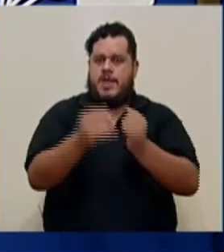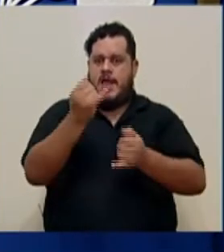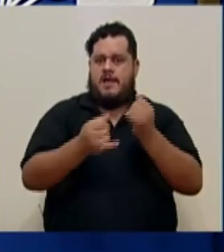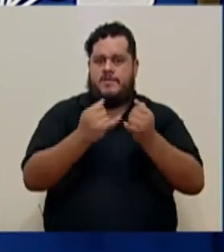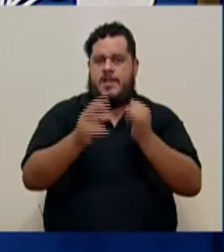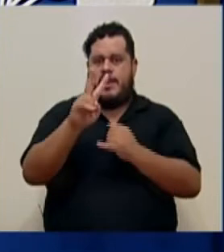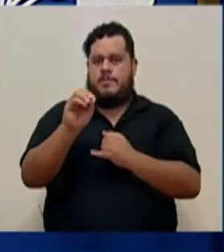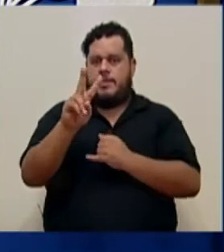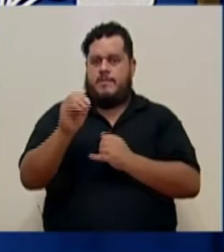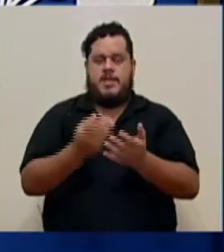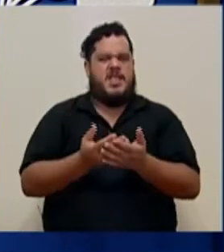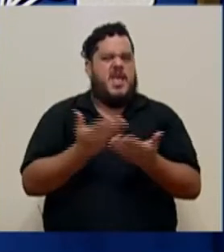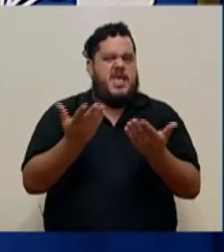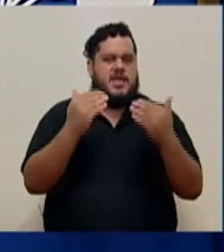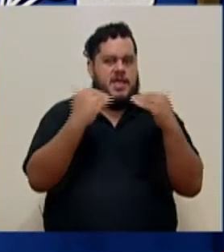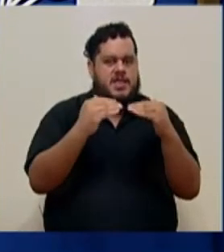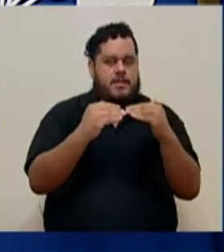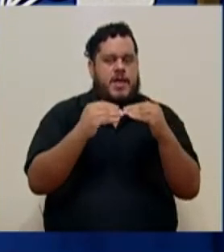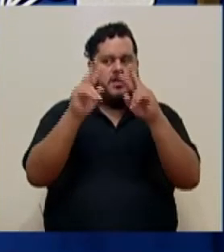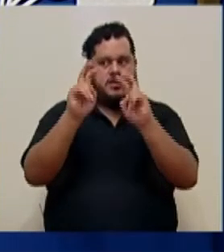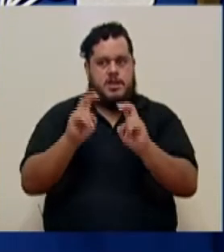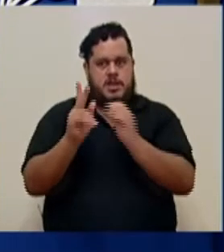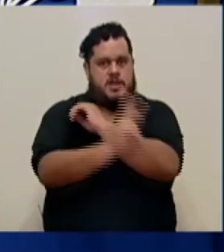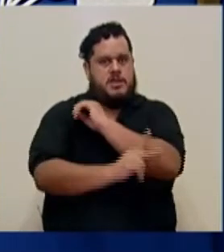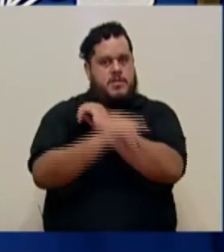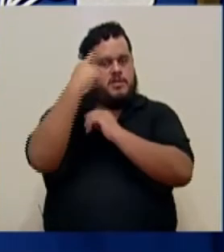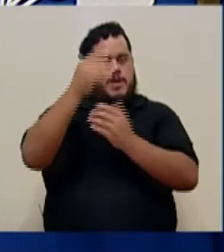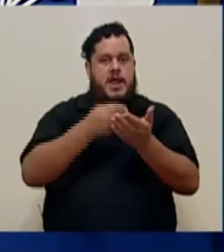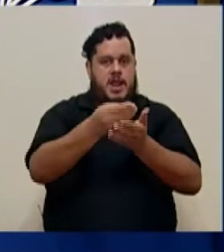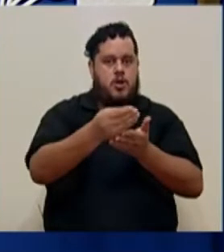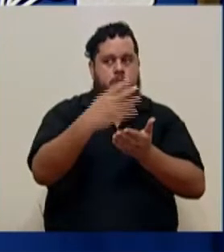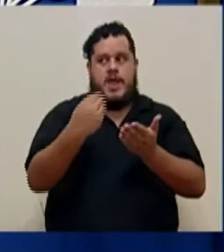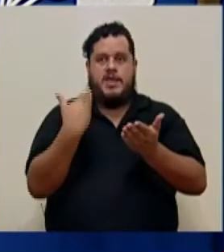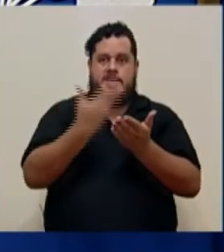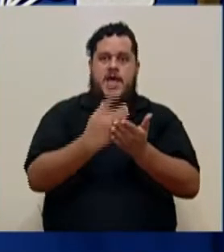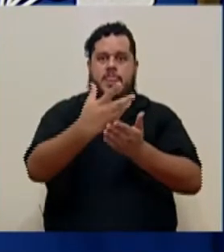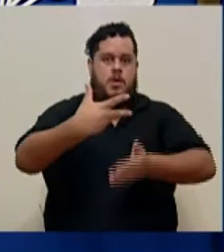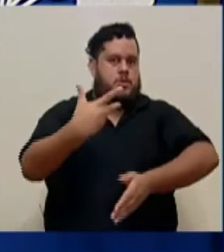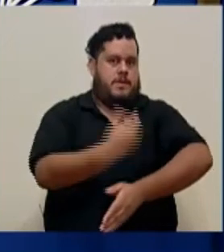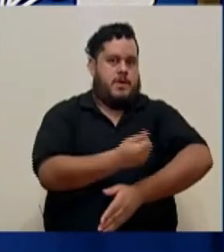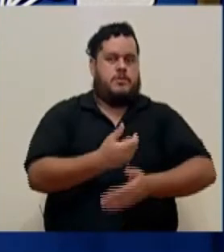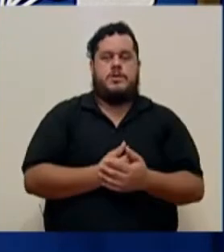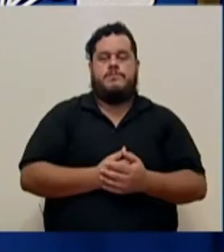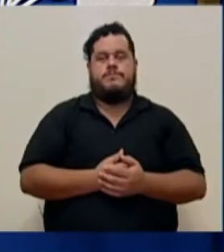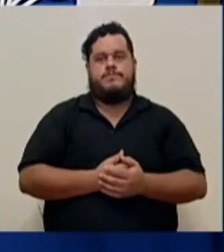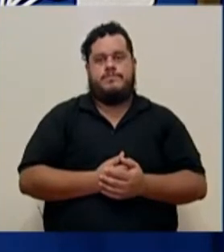el 2020. ¿En qué etapa está el análisis país para la compra y llegada de una posible vacuna?